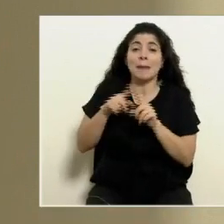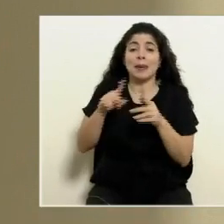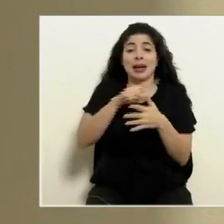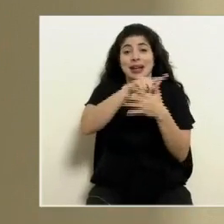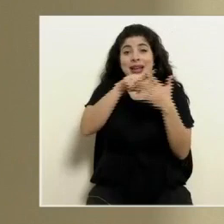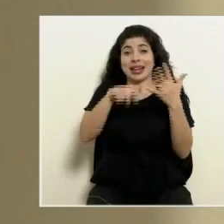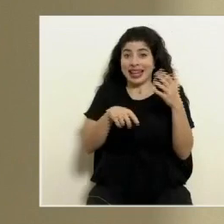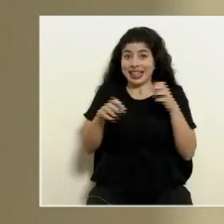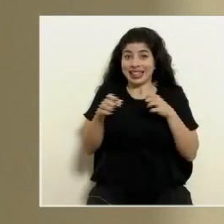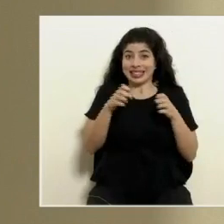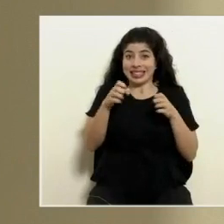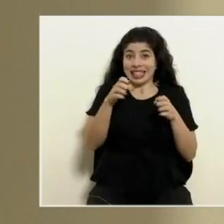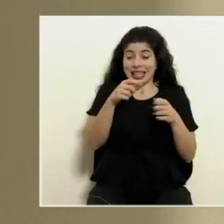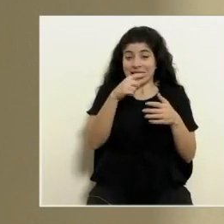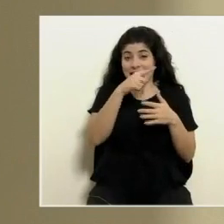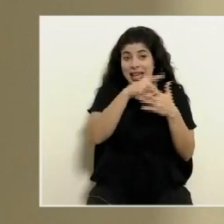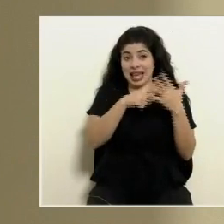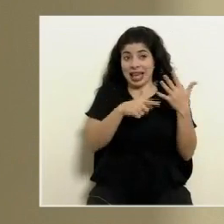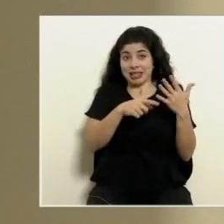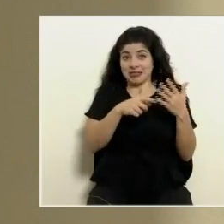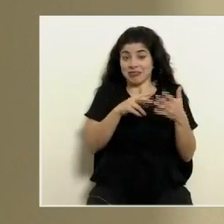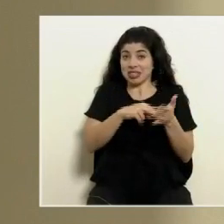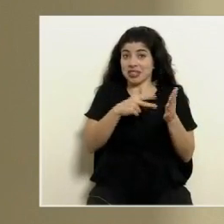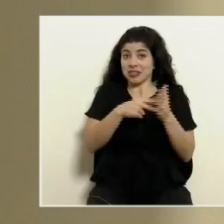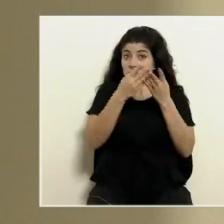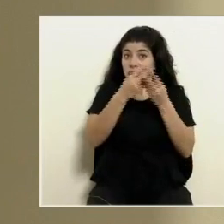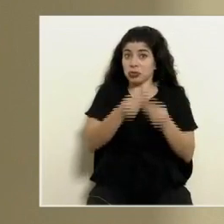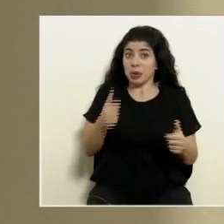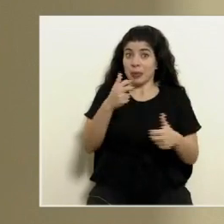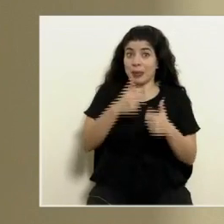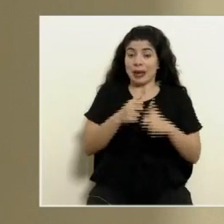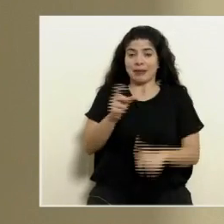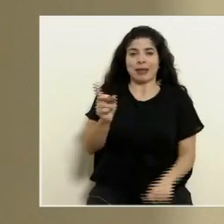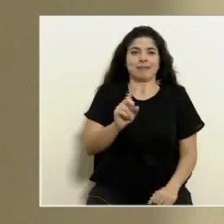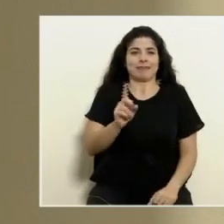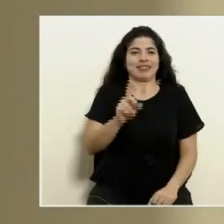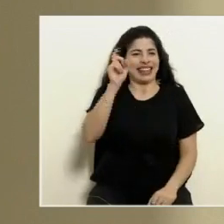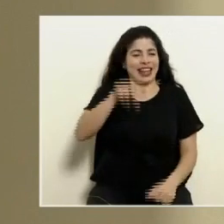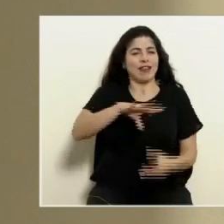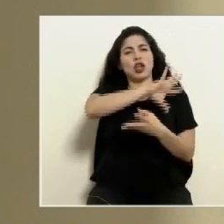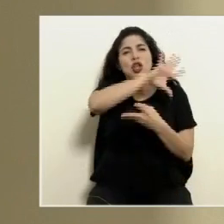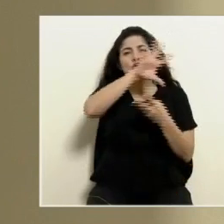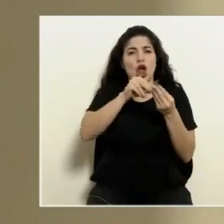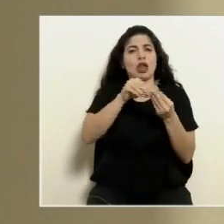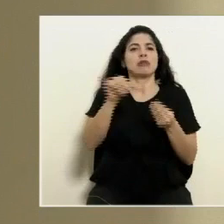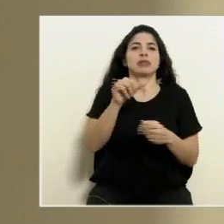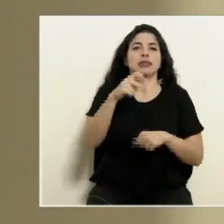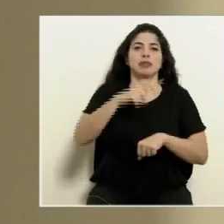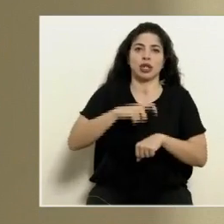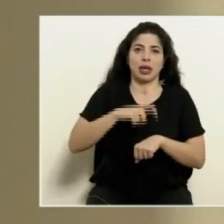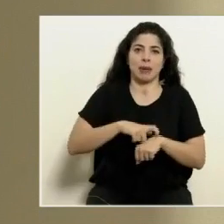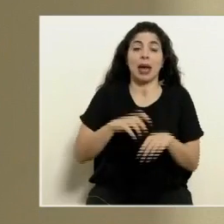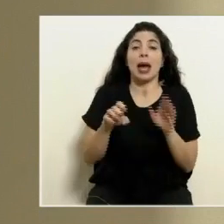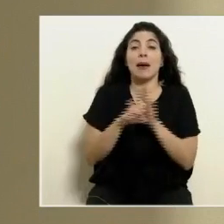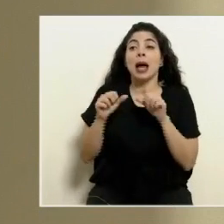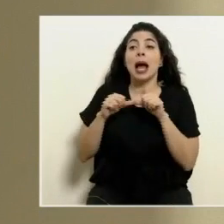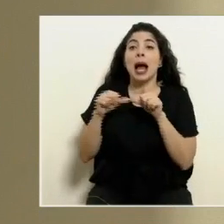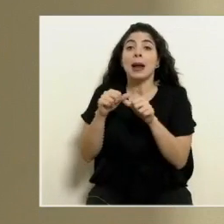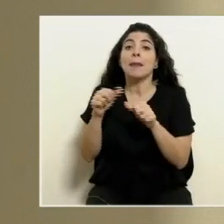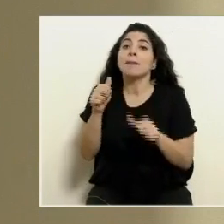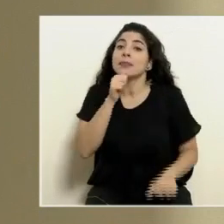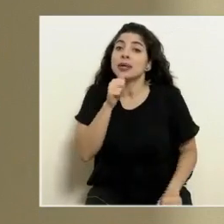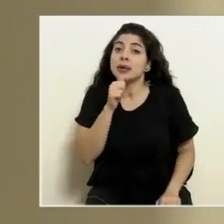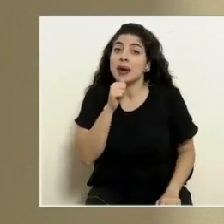de estas estrategias por sí sola resuelve el problema. Hay que implementarlas todas. Por ejemplo, en el sector privado estamos